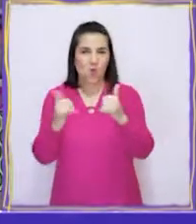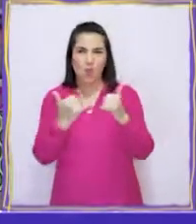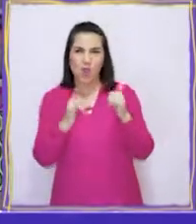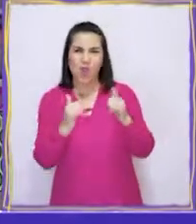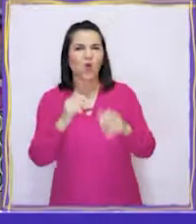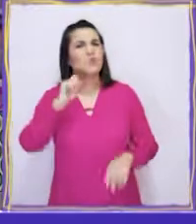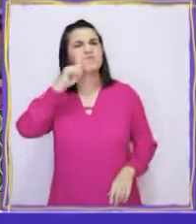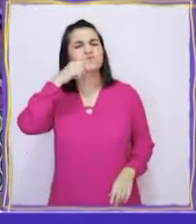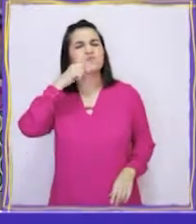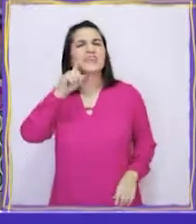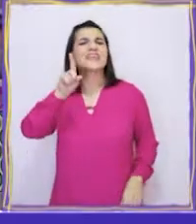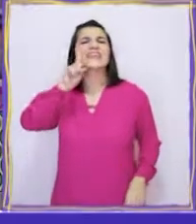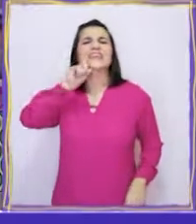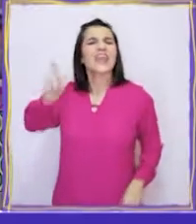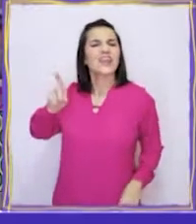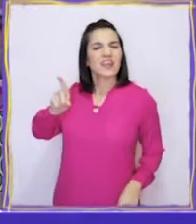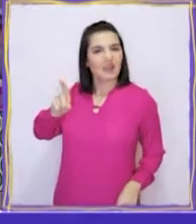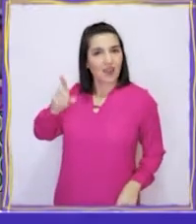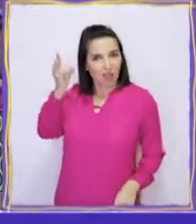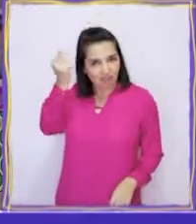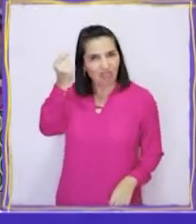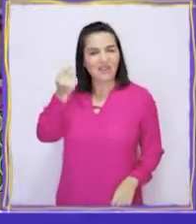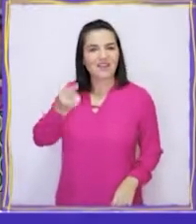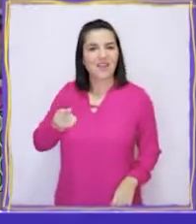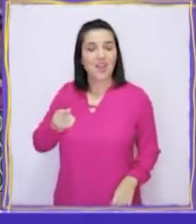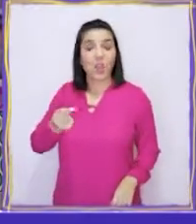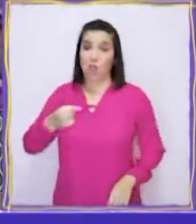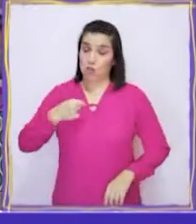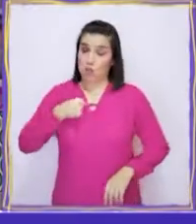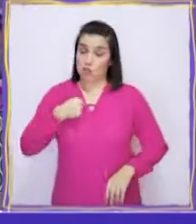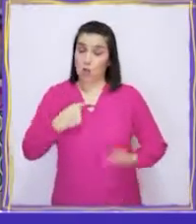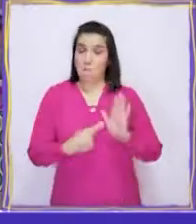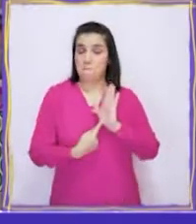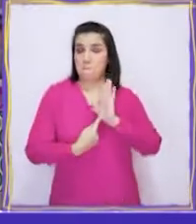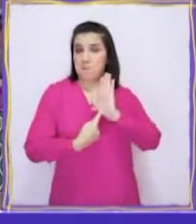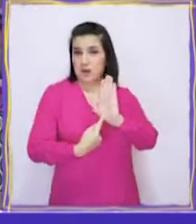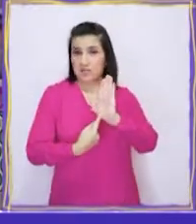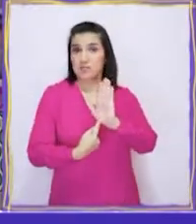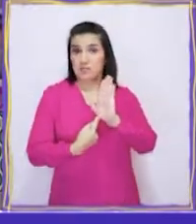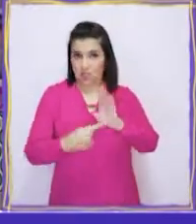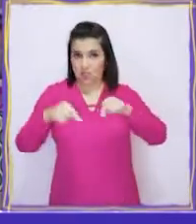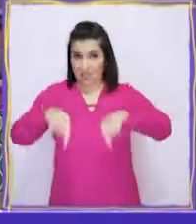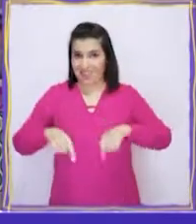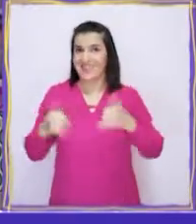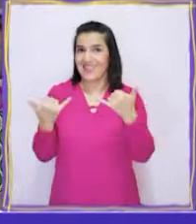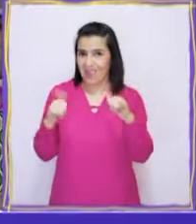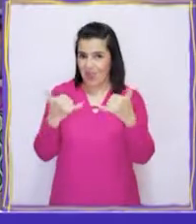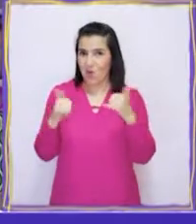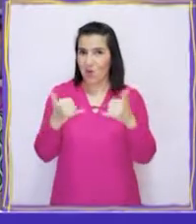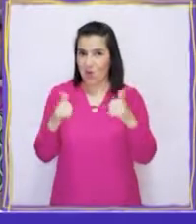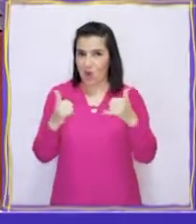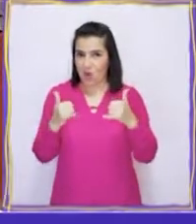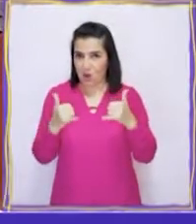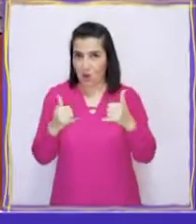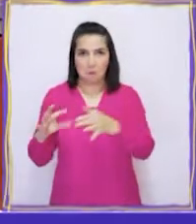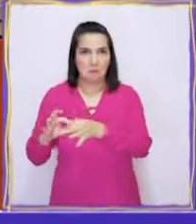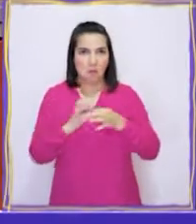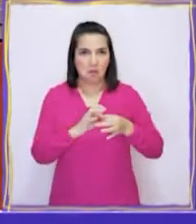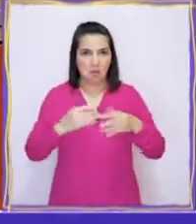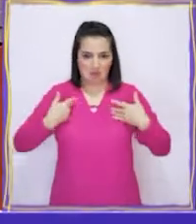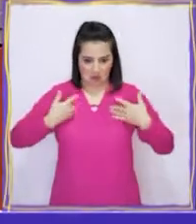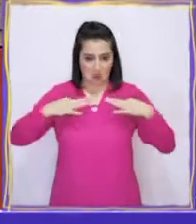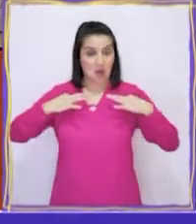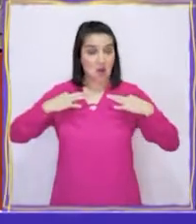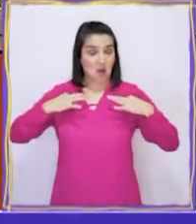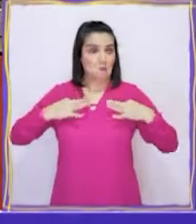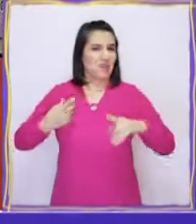juego llamado ¿Quién soy? Por esta vez, yo seré la presentadora de este juego. Y es por eso que hoy